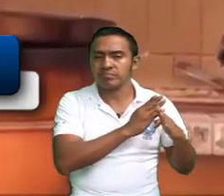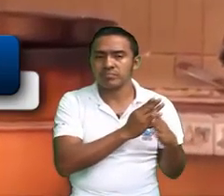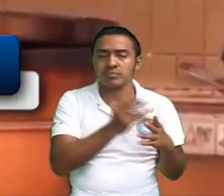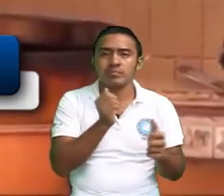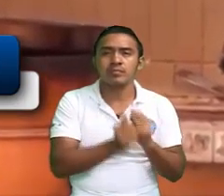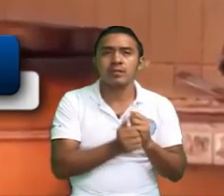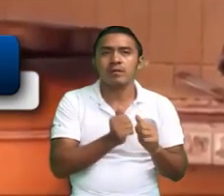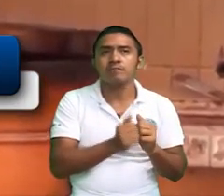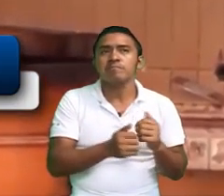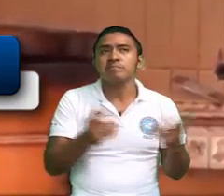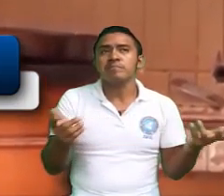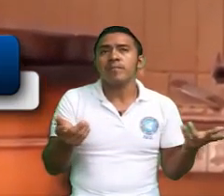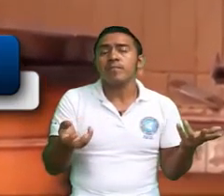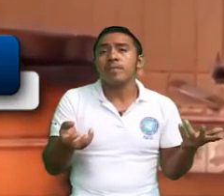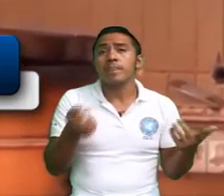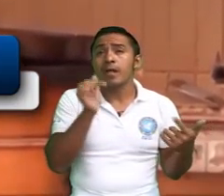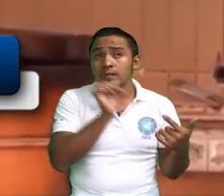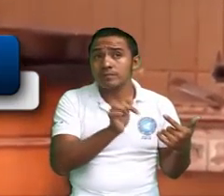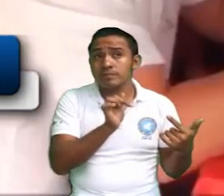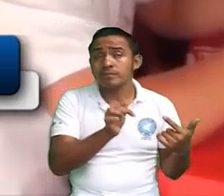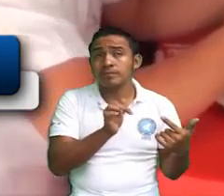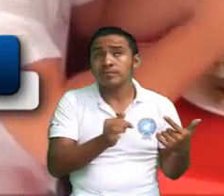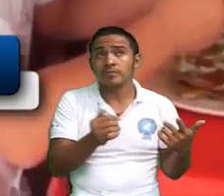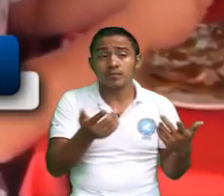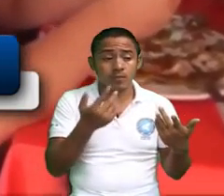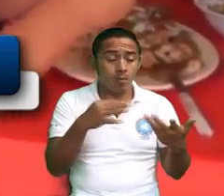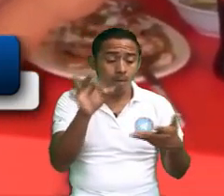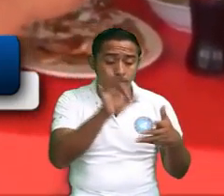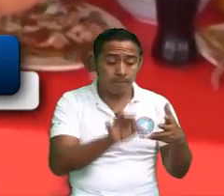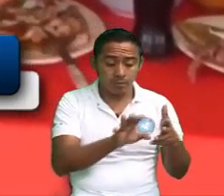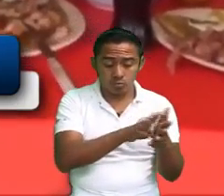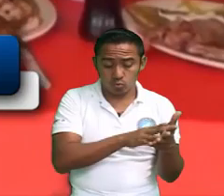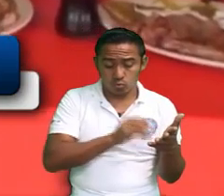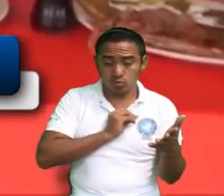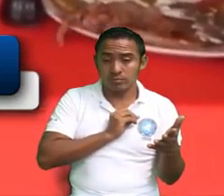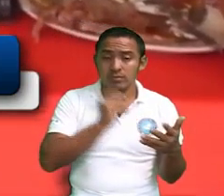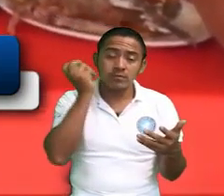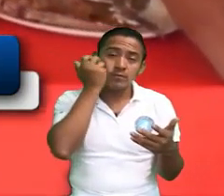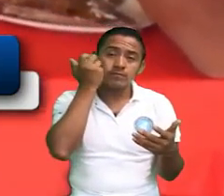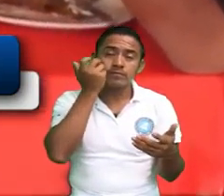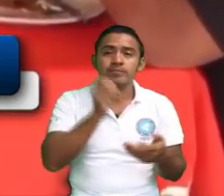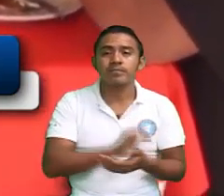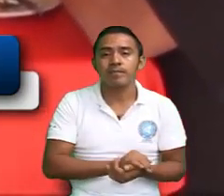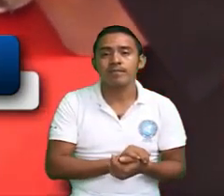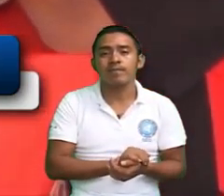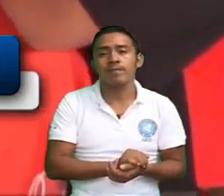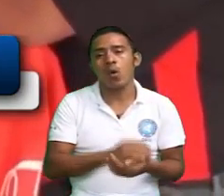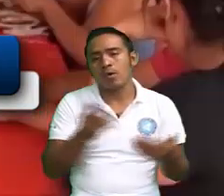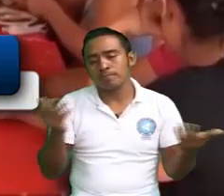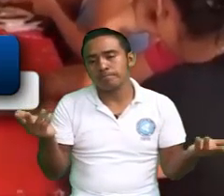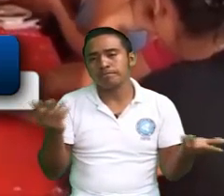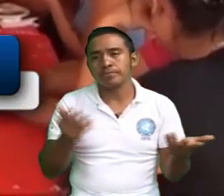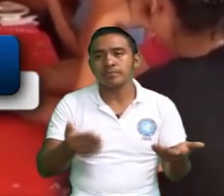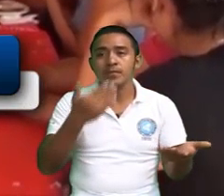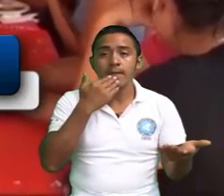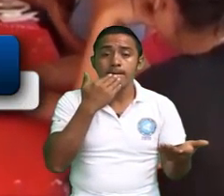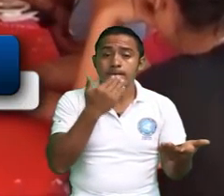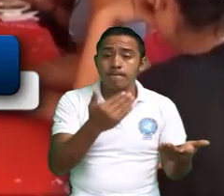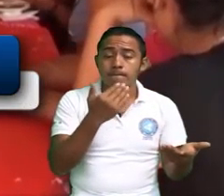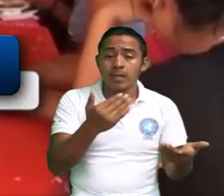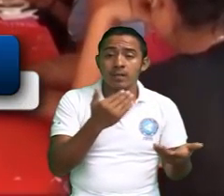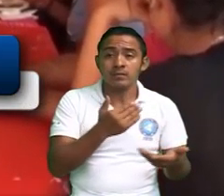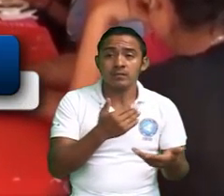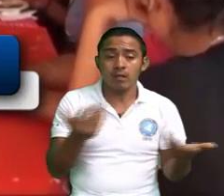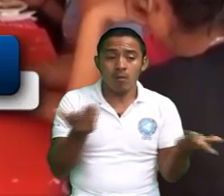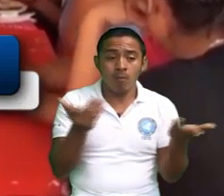que las moscas nos transmitan esas intoxicaciones alimentarias, doctora? Primero que nada es la buena